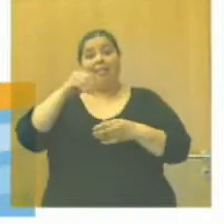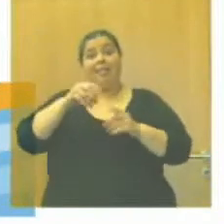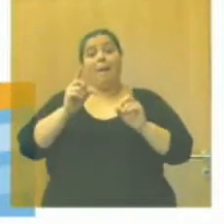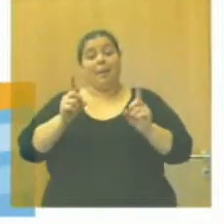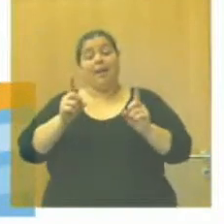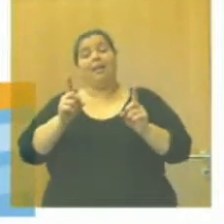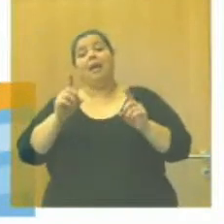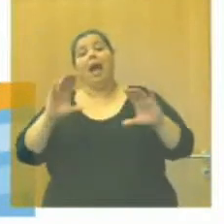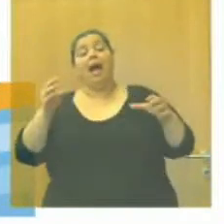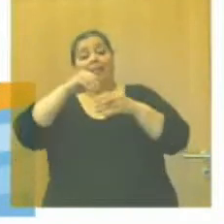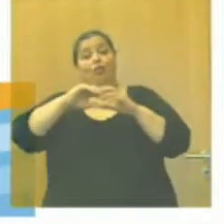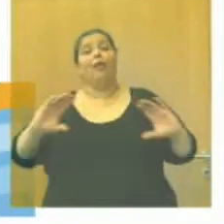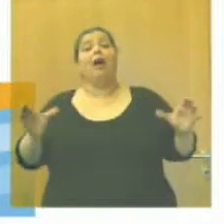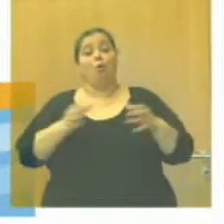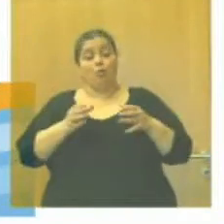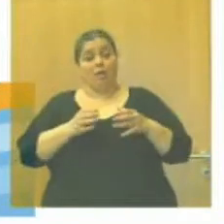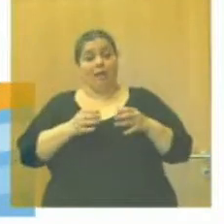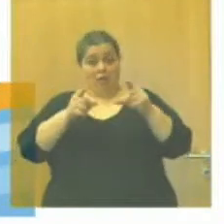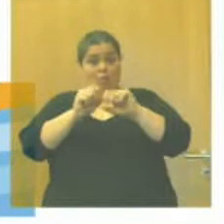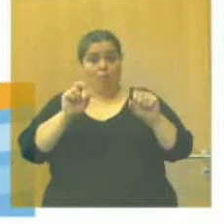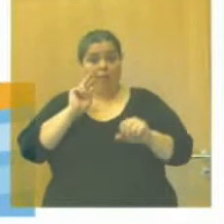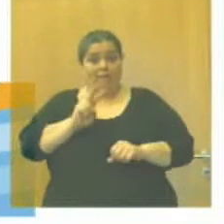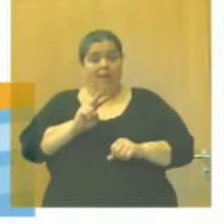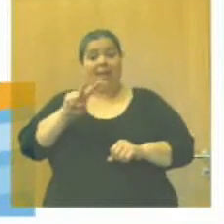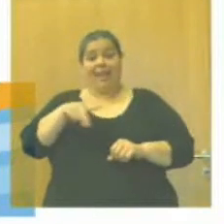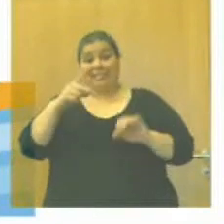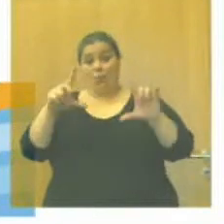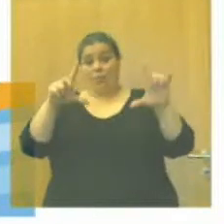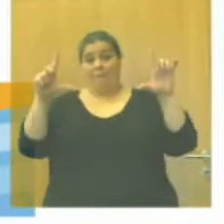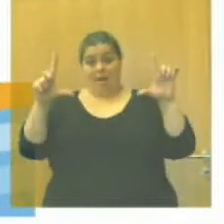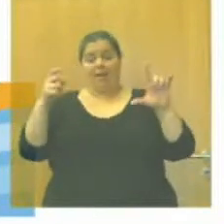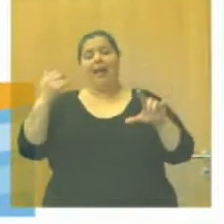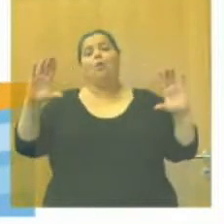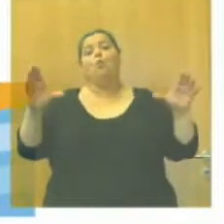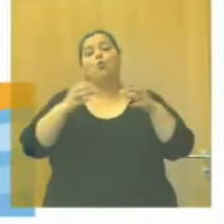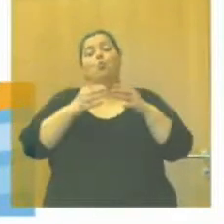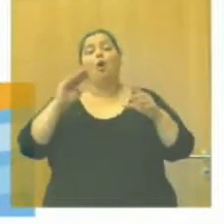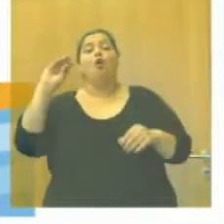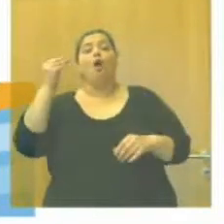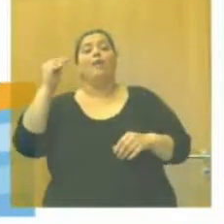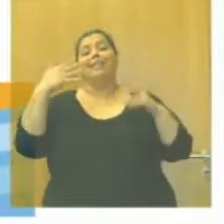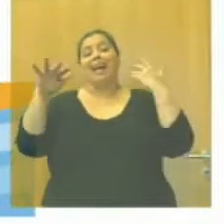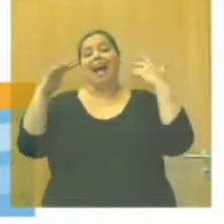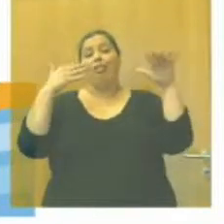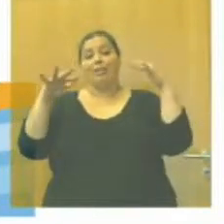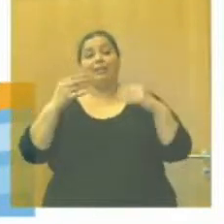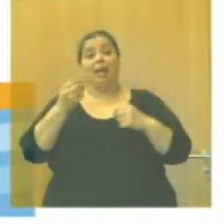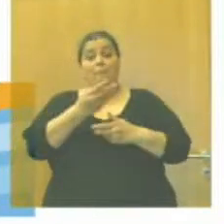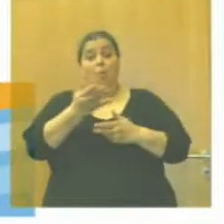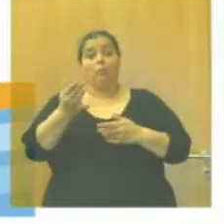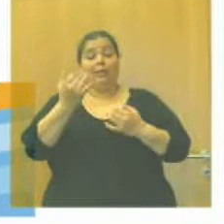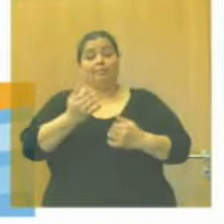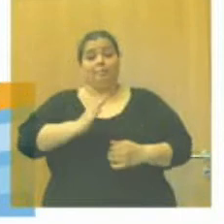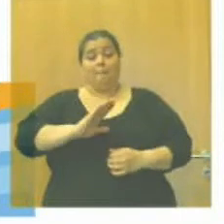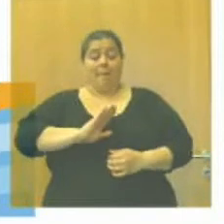las comunidades, como pueden ver en la segunda foto, que es un grupo de jóvenes, adolescentes, muchas de ellas madres